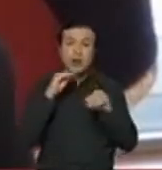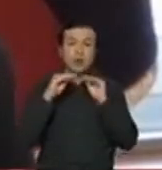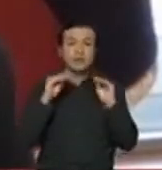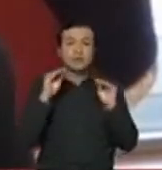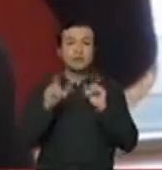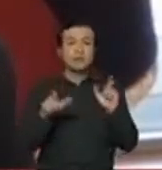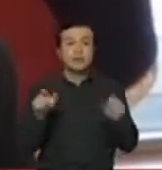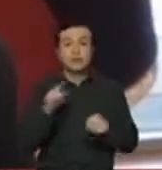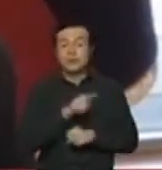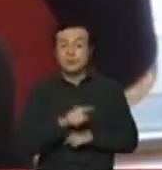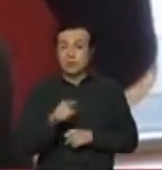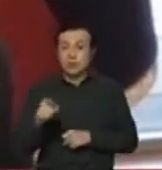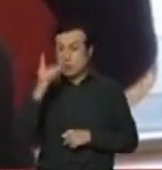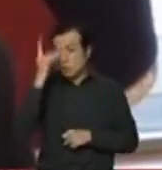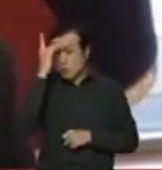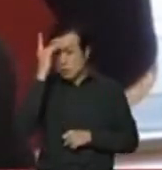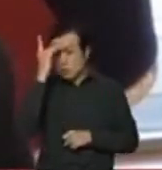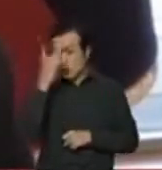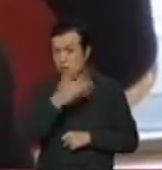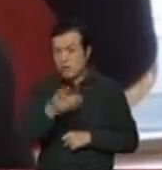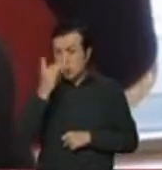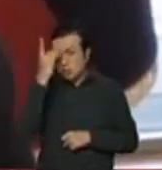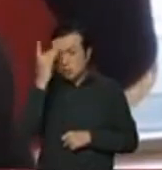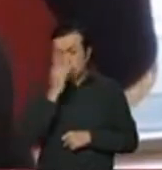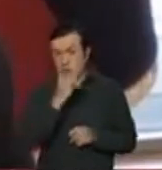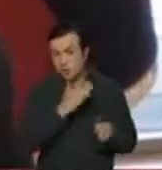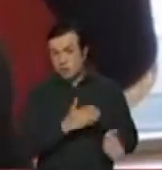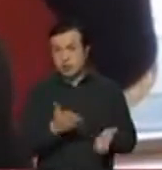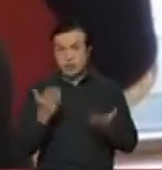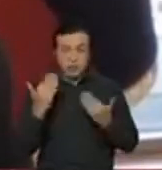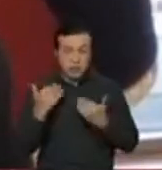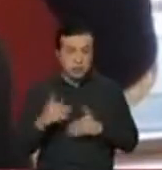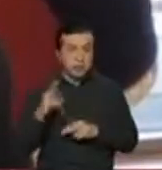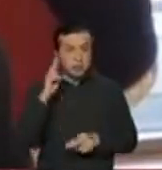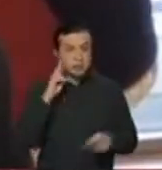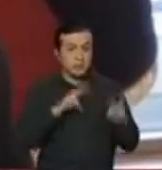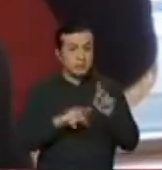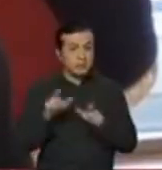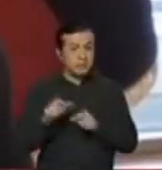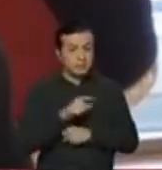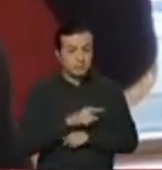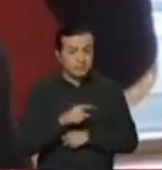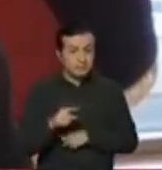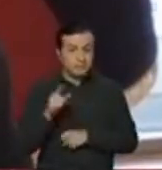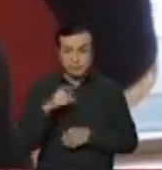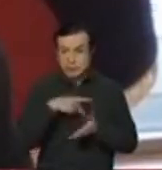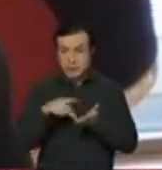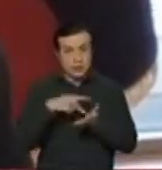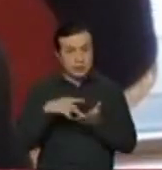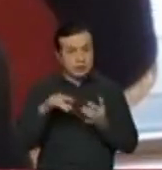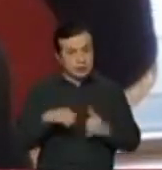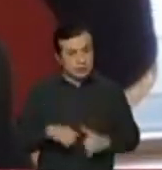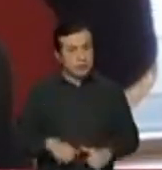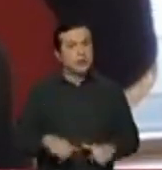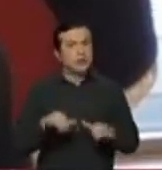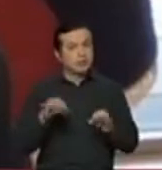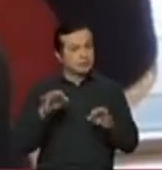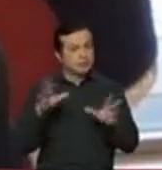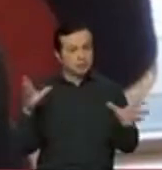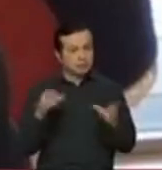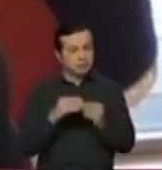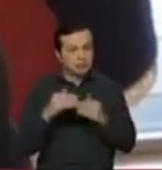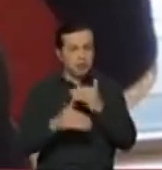reprogramar, reperfilar esas deudas para que sean viables para nuestros afiliados el poder pagarlos. Debería... Tenemos todos